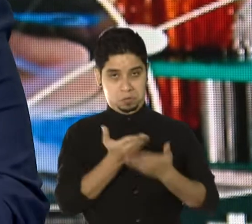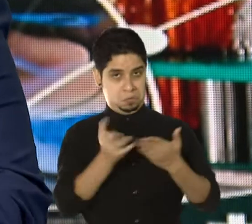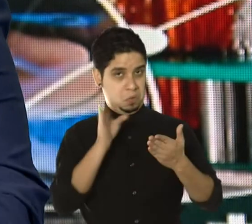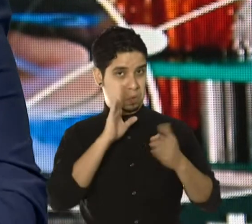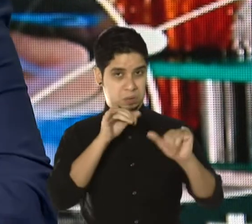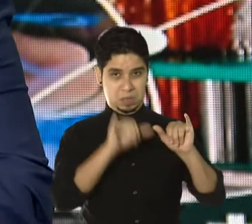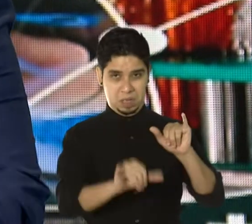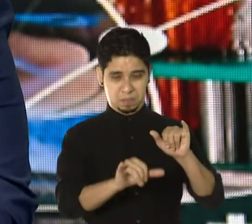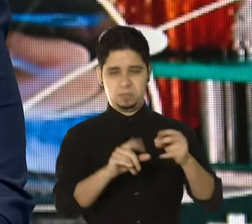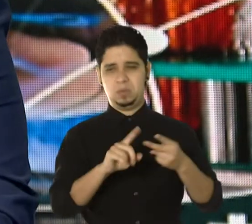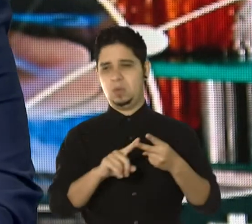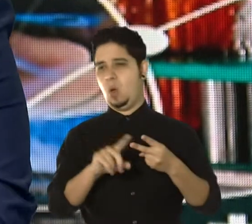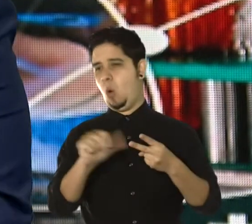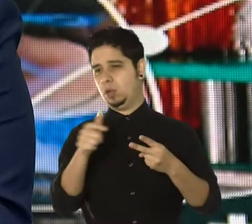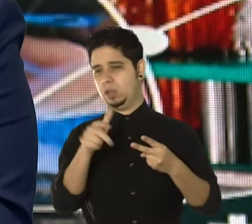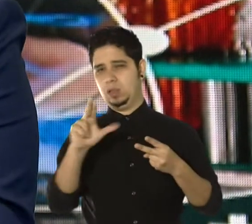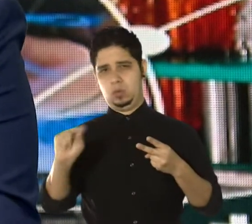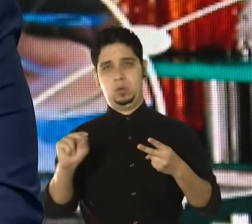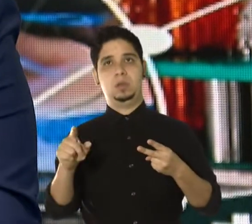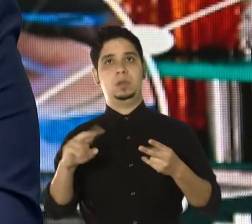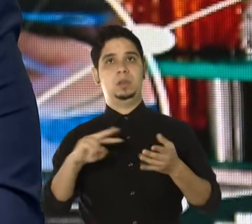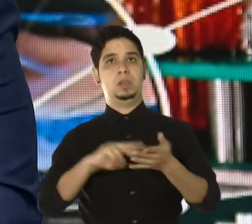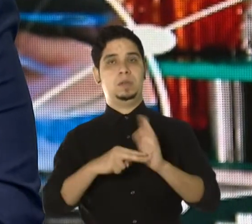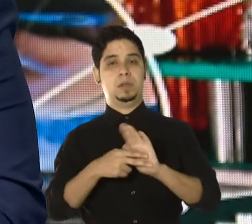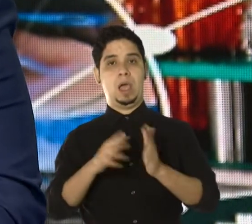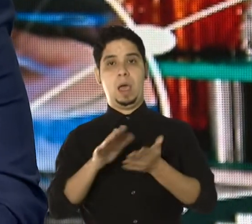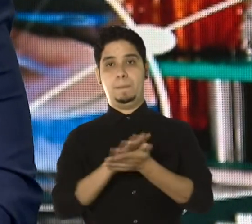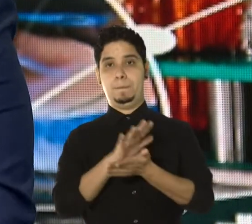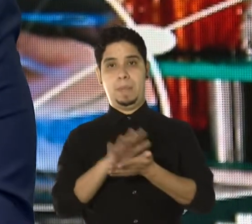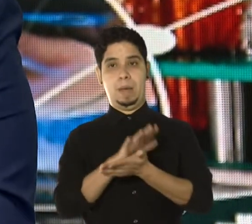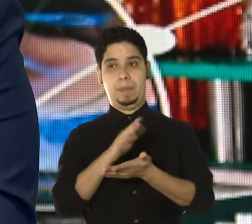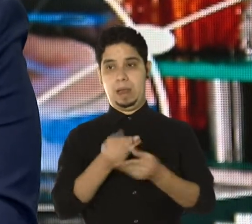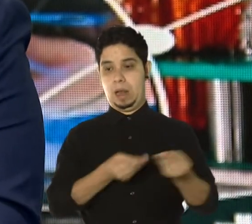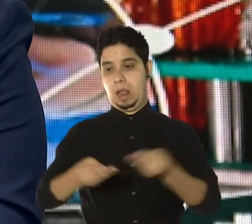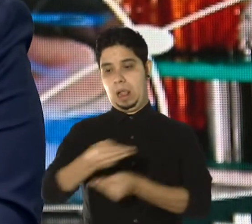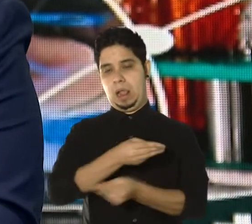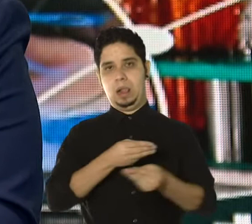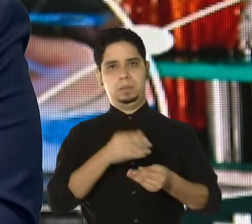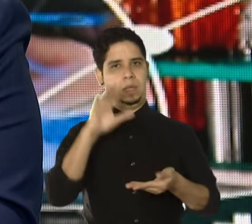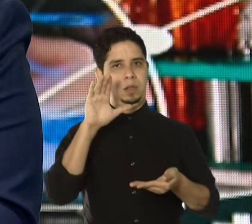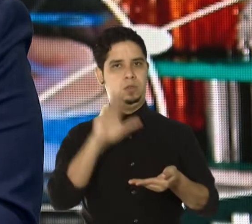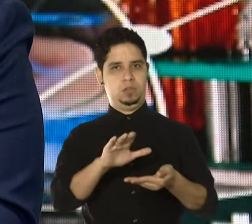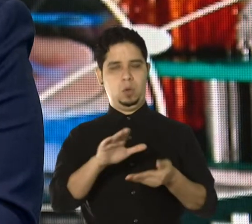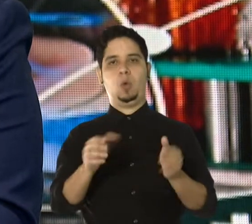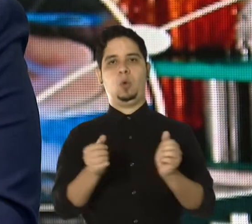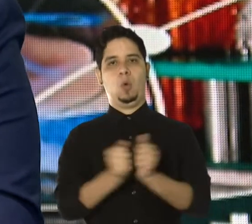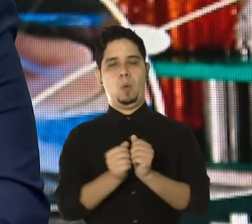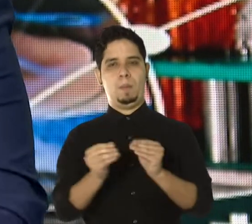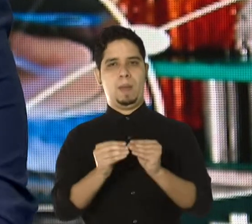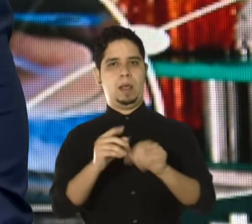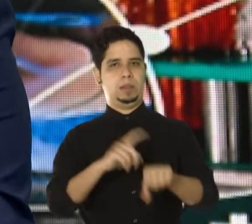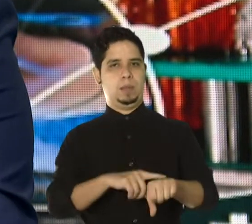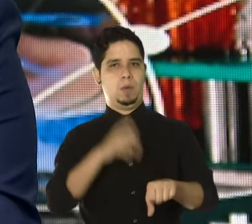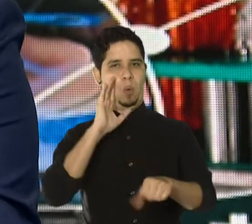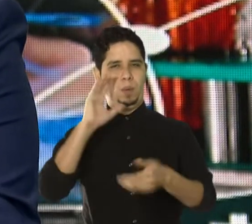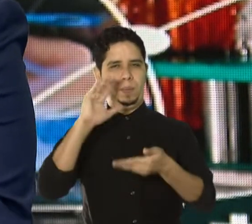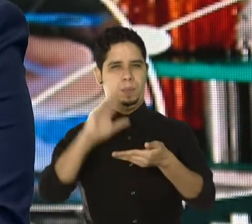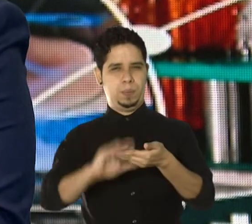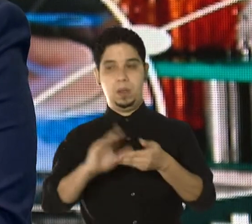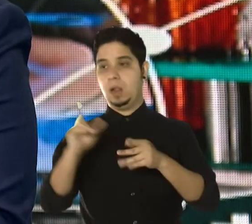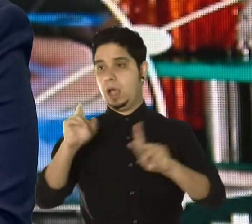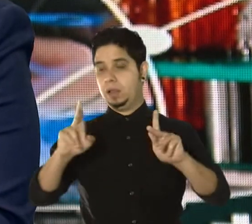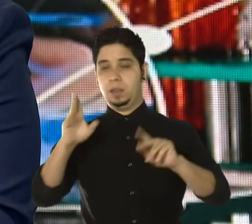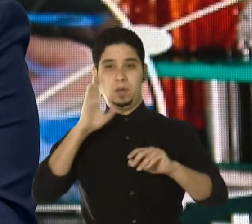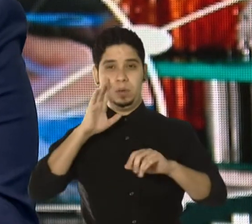de papeles, tanto, eso pues ha reducido y se va, yo imagino que se irá reduciendo. La gente que puede trabajar remoto, pues